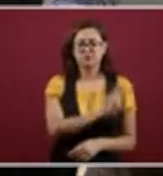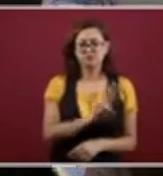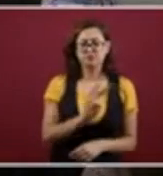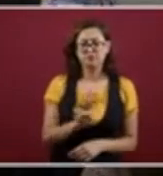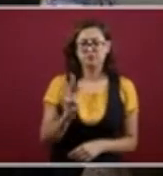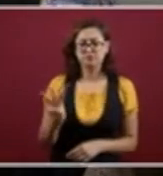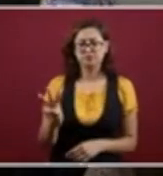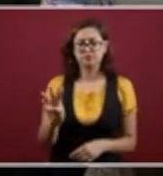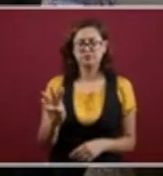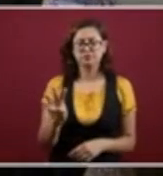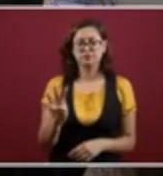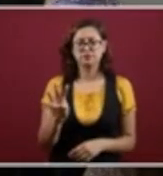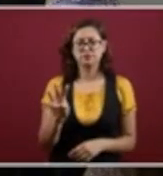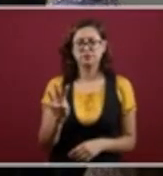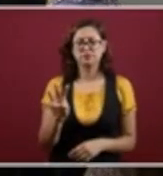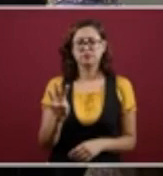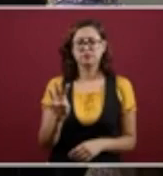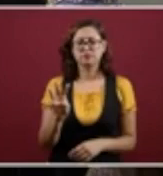que es